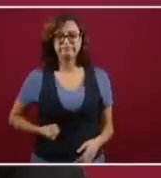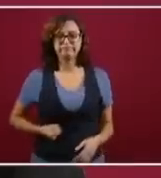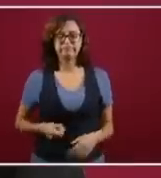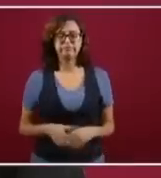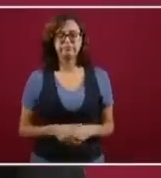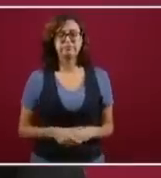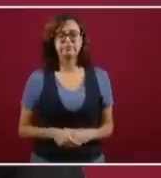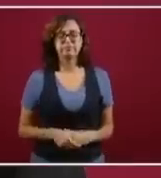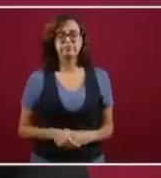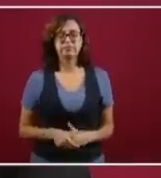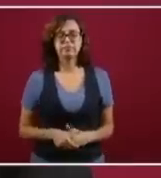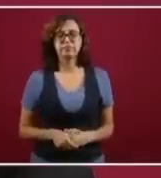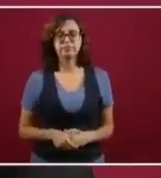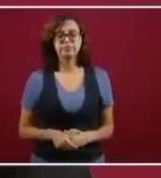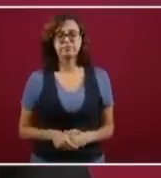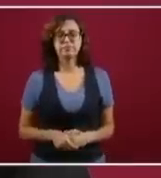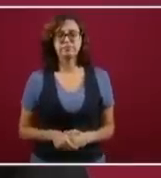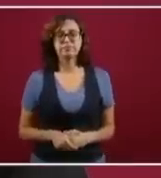¿Y saben en qué